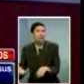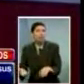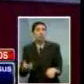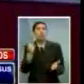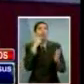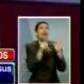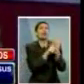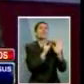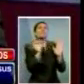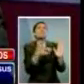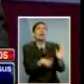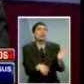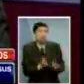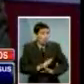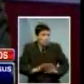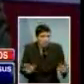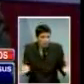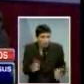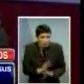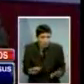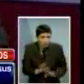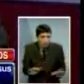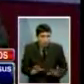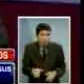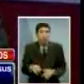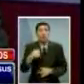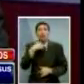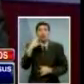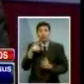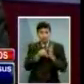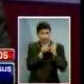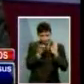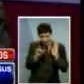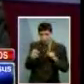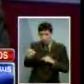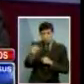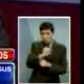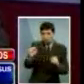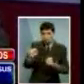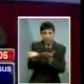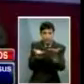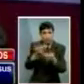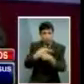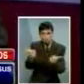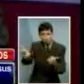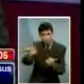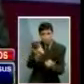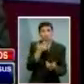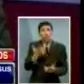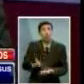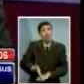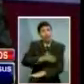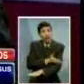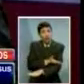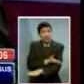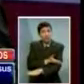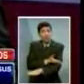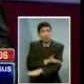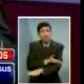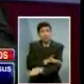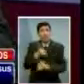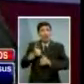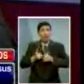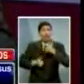principio moral podría haber detrás de decirle a este señor, no, usted no va a operar nunca más en el sector público por el solo hecho de